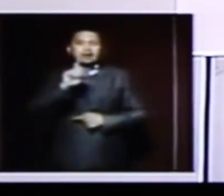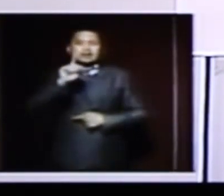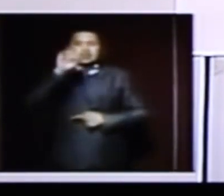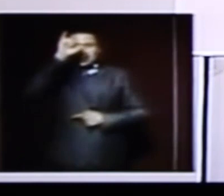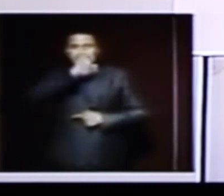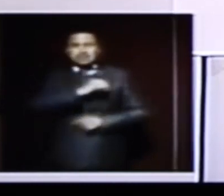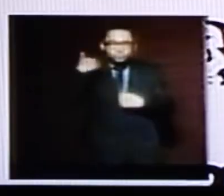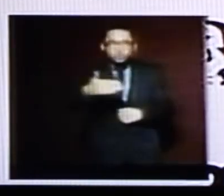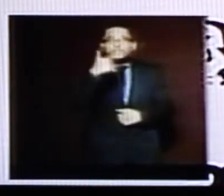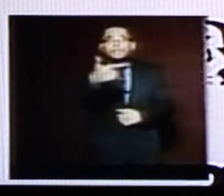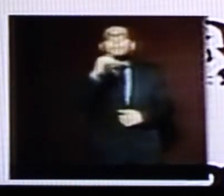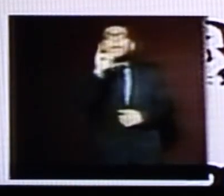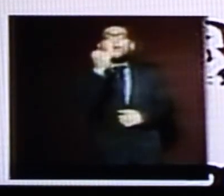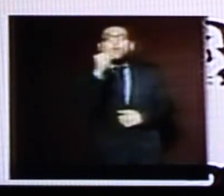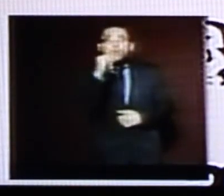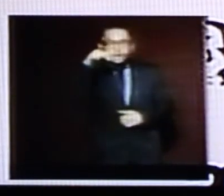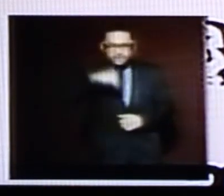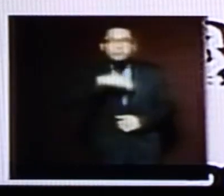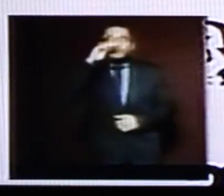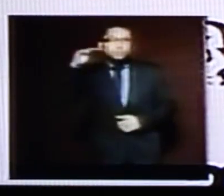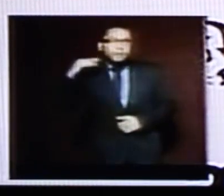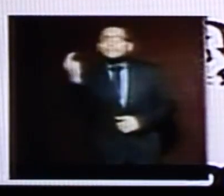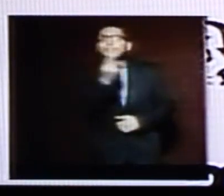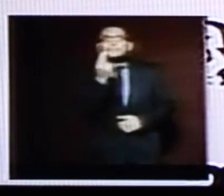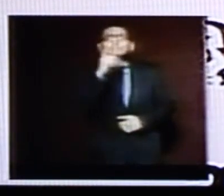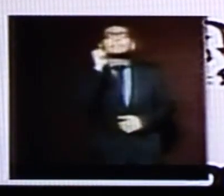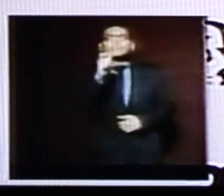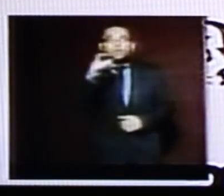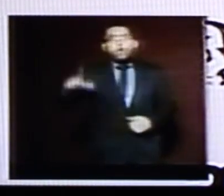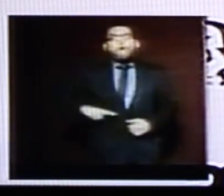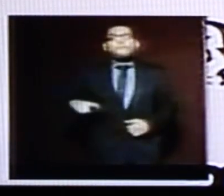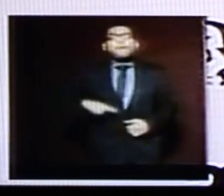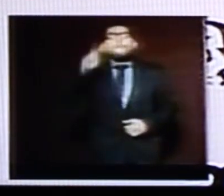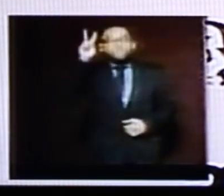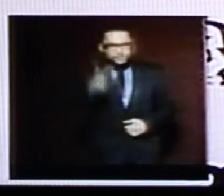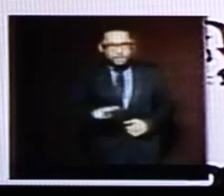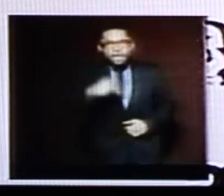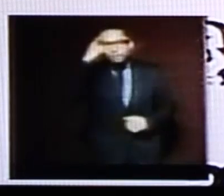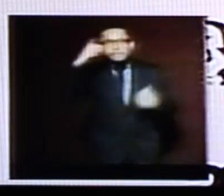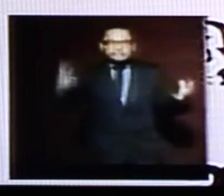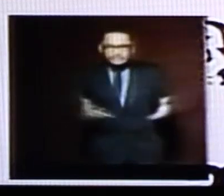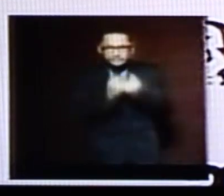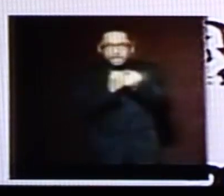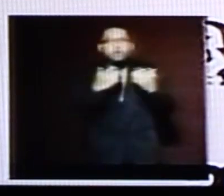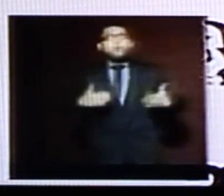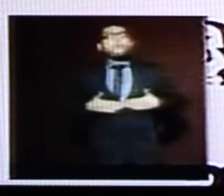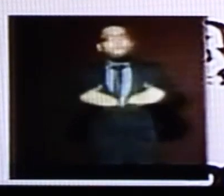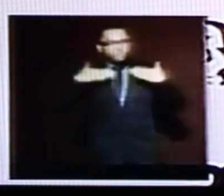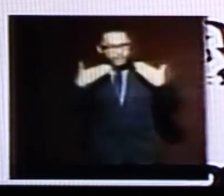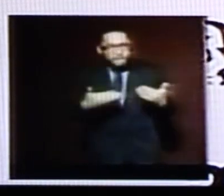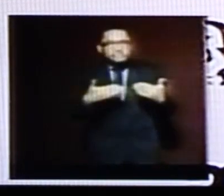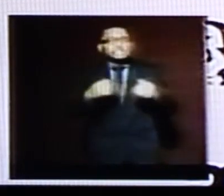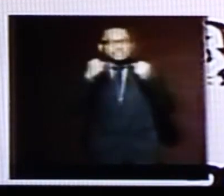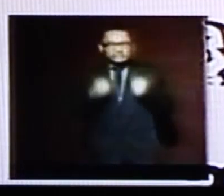familia jóvenes lo que Michoacán necesita es un gobierno de verdad que recupere la confianza y la